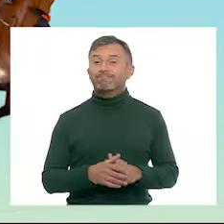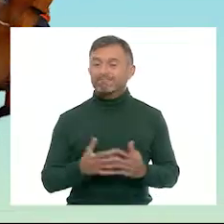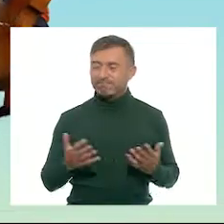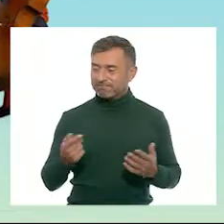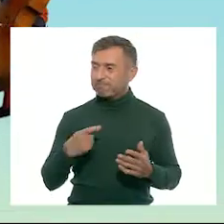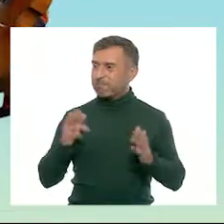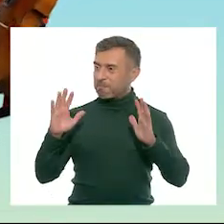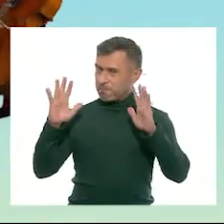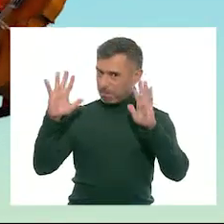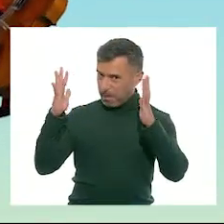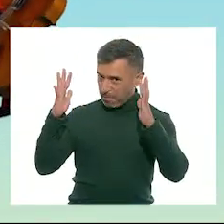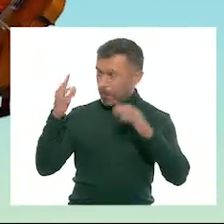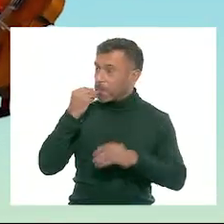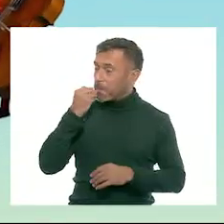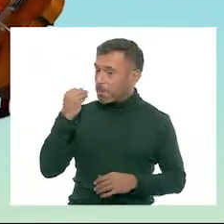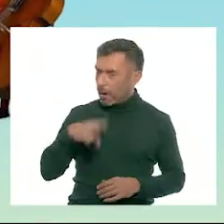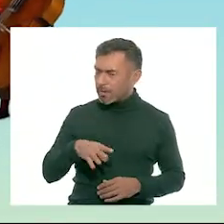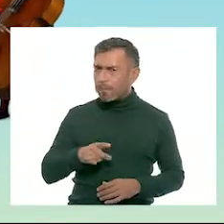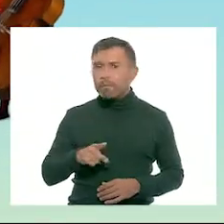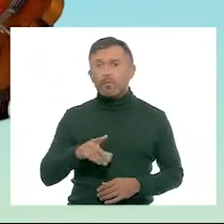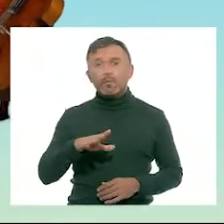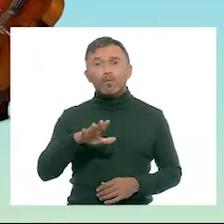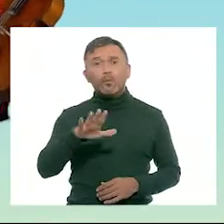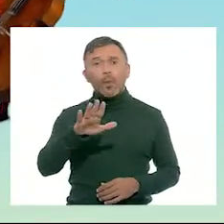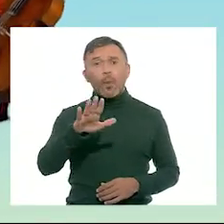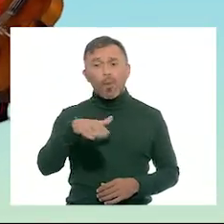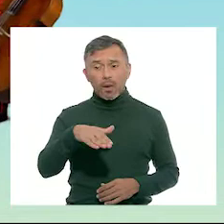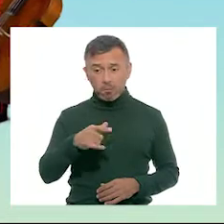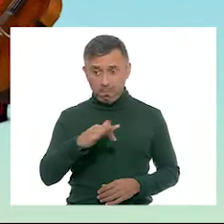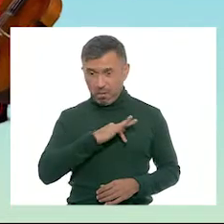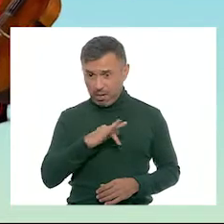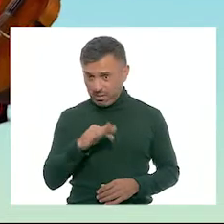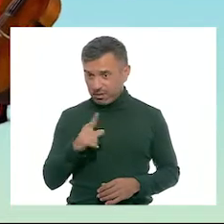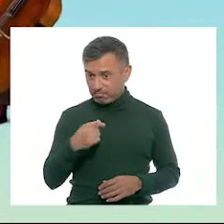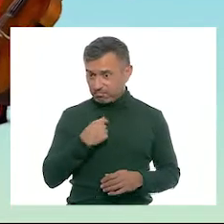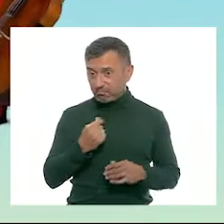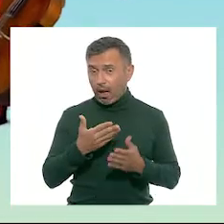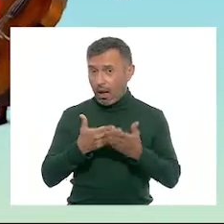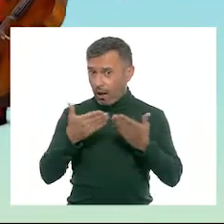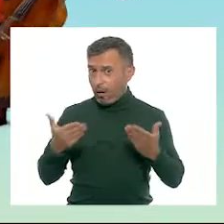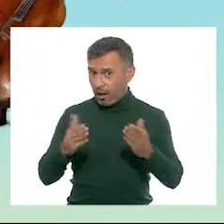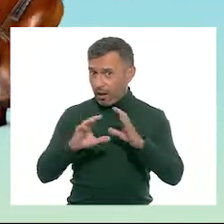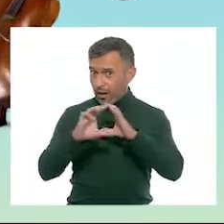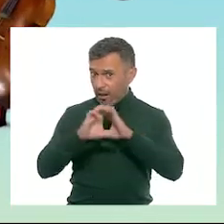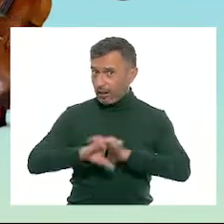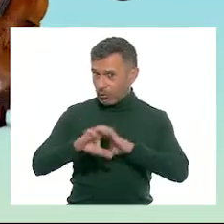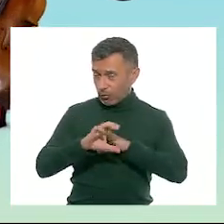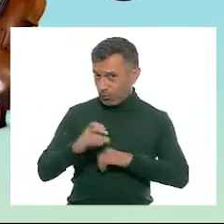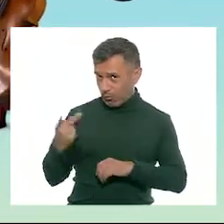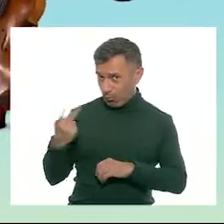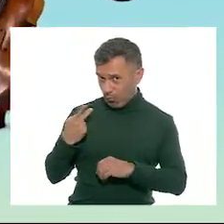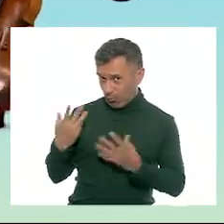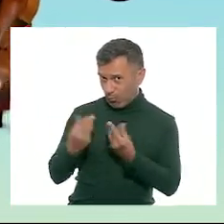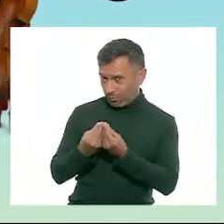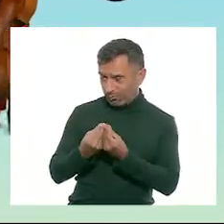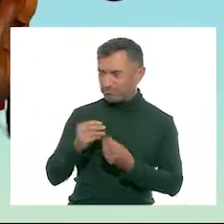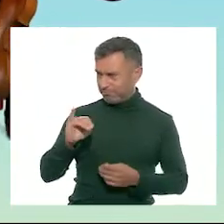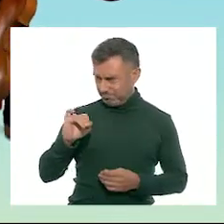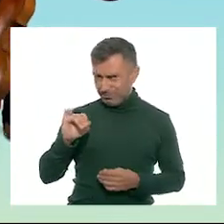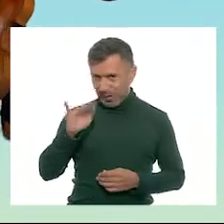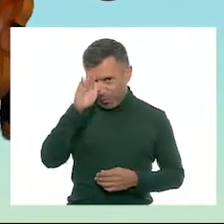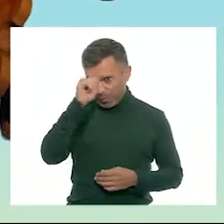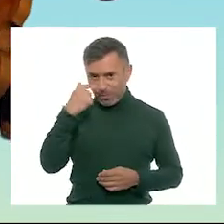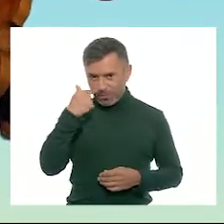¡Bravo! ¡Padrísimo! Oye, ¿qué tal entonces que nos despidamos tocando una canción, pero tú y yo juntos? ¡Súper! Yo voy a tocar